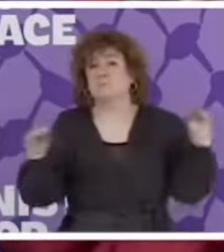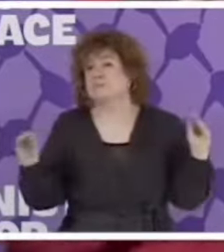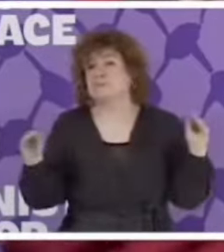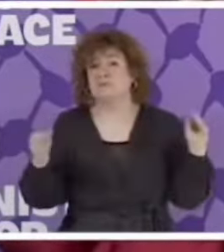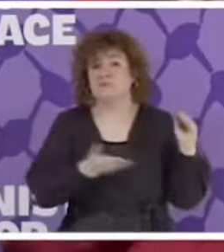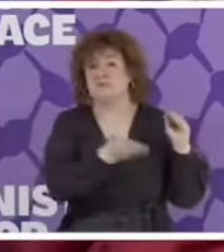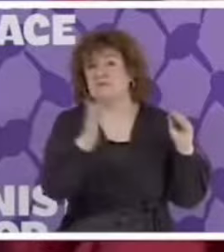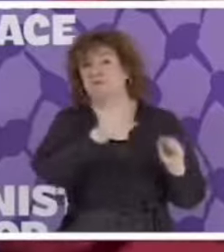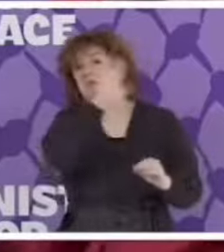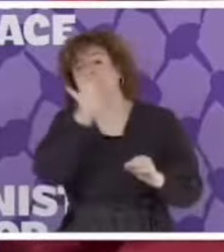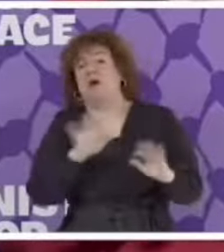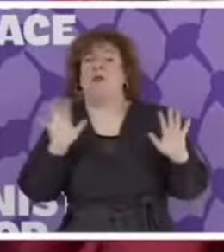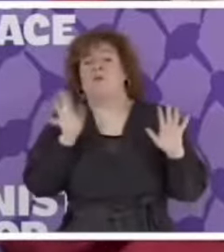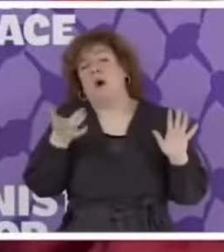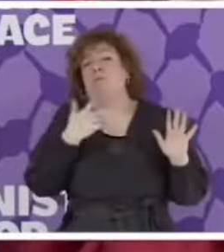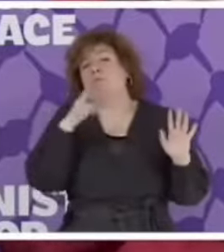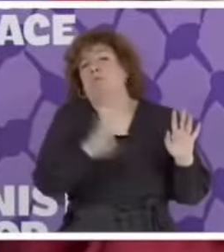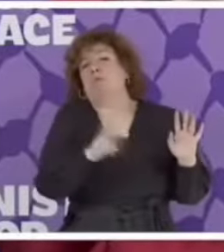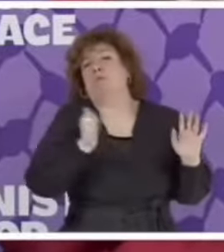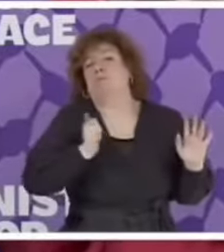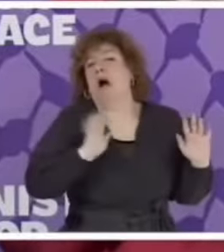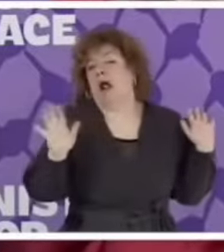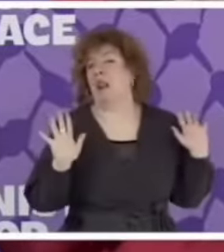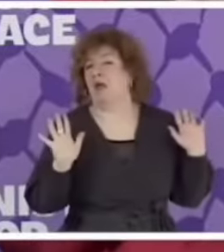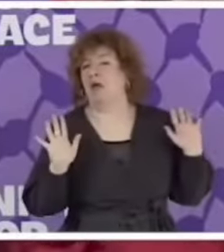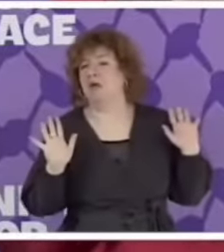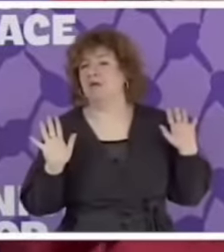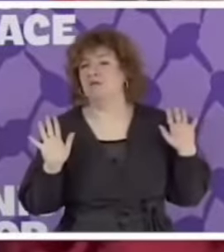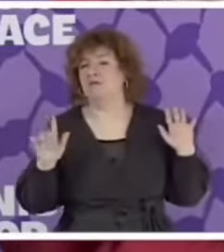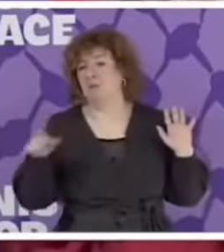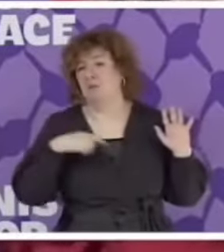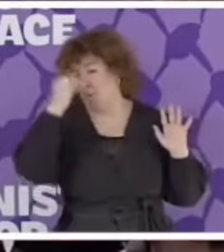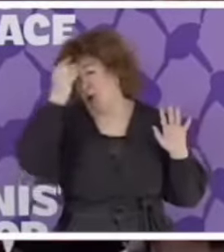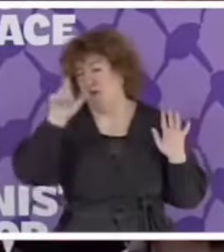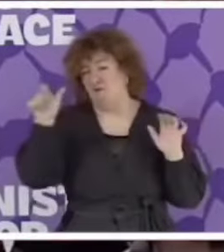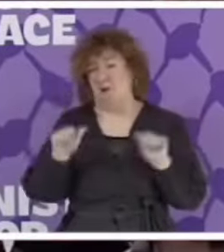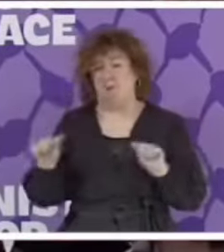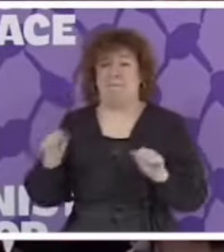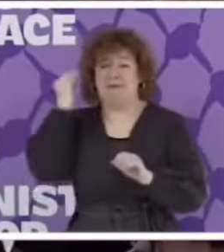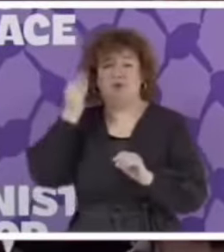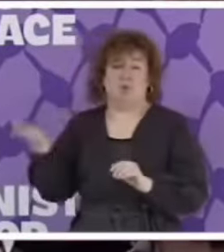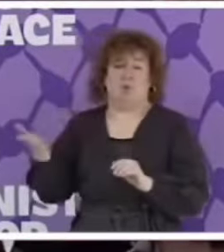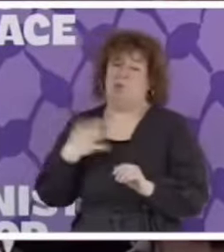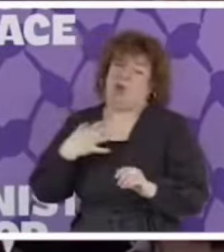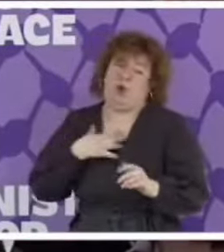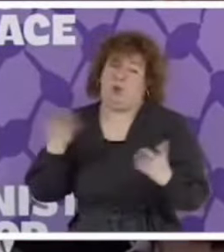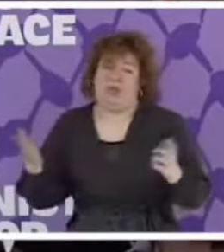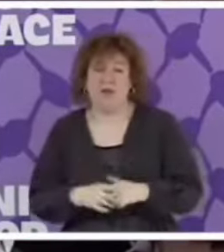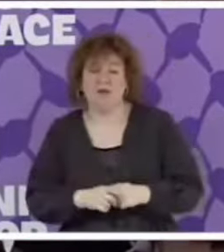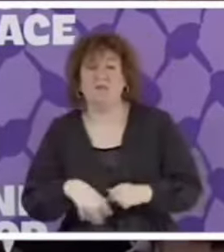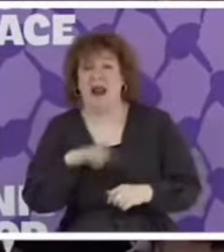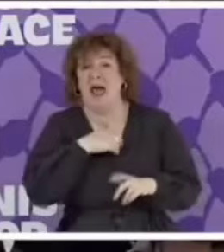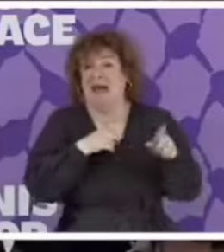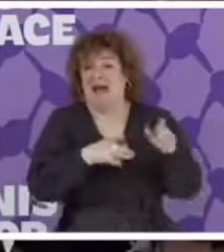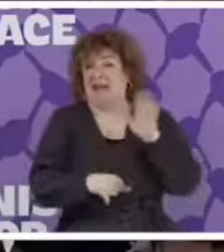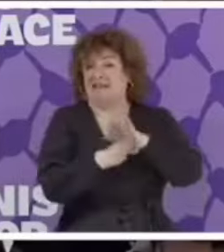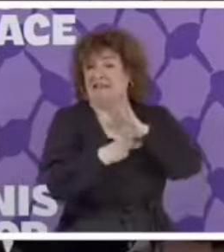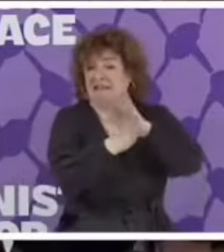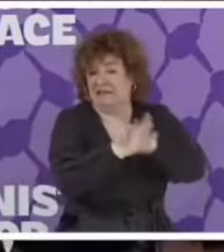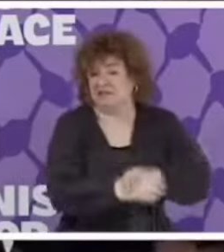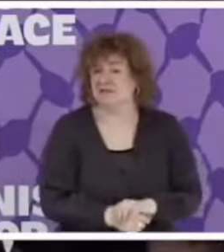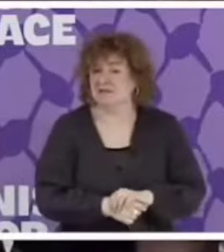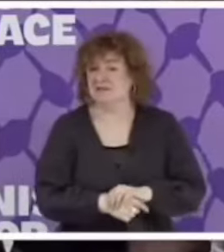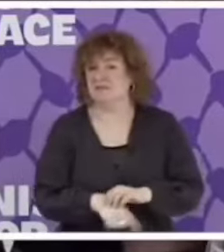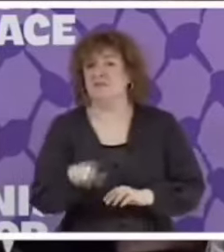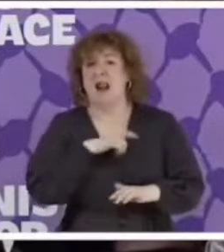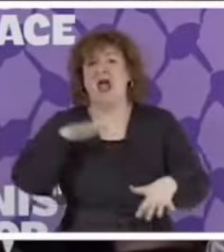dice, parece que no es legítima, parece que no se puede pensar así. Para sostener un régimen de guerra, para sostener